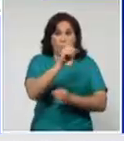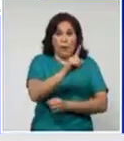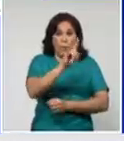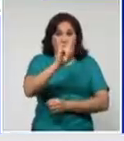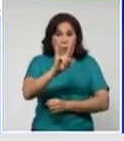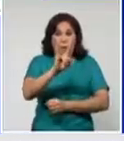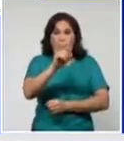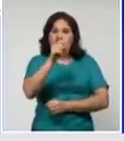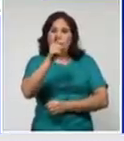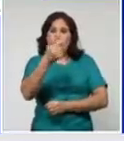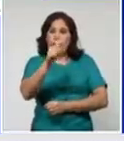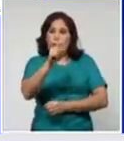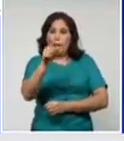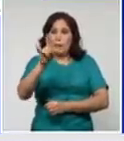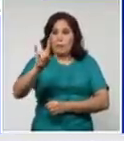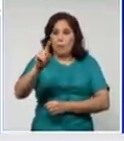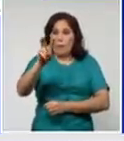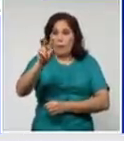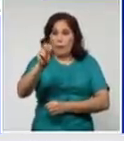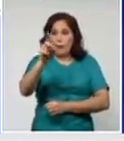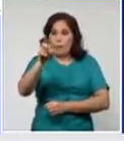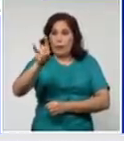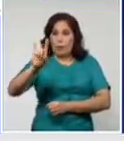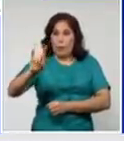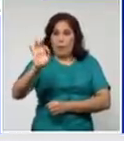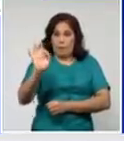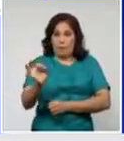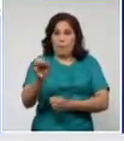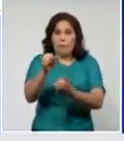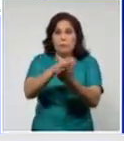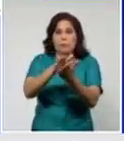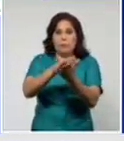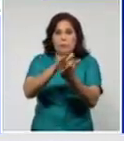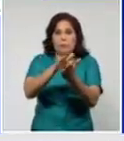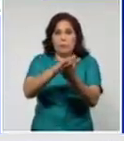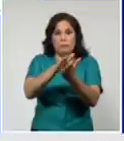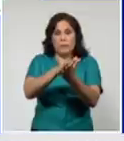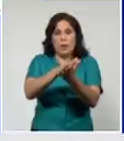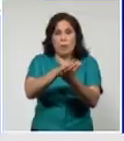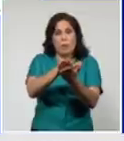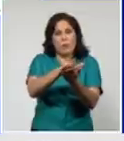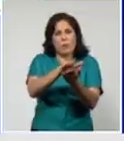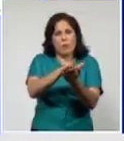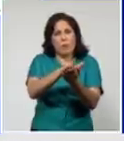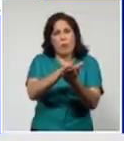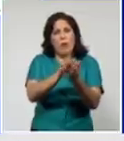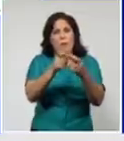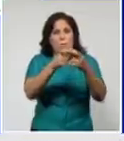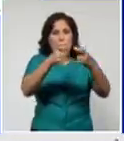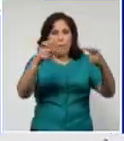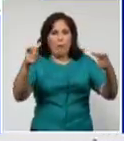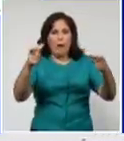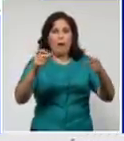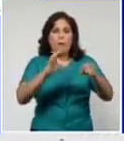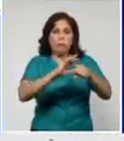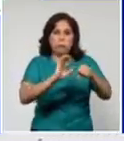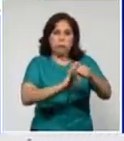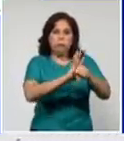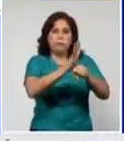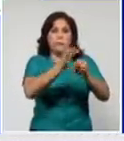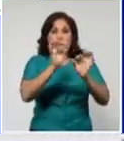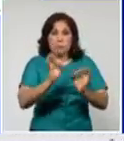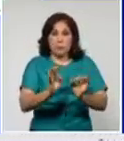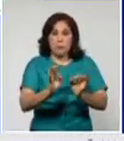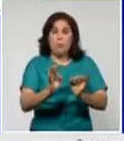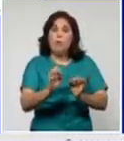a 19 y de 20 a 29 se acumula prácticamente el mayor número de casos, lo cual se ha